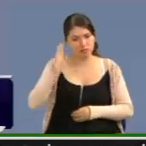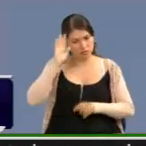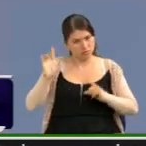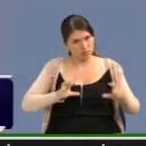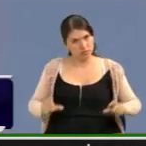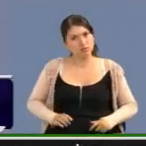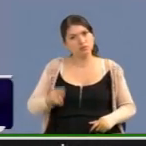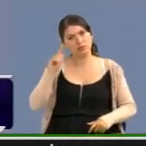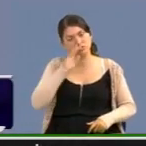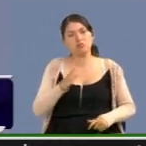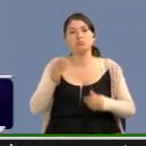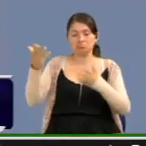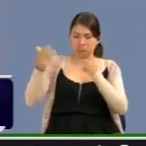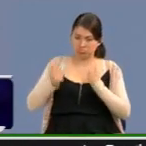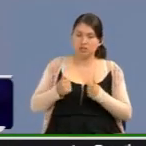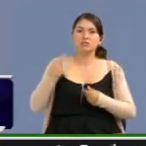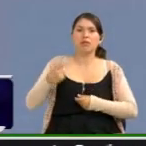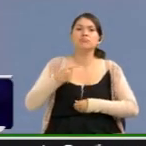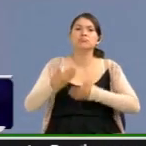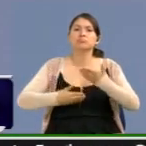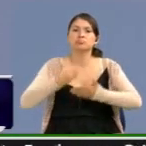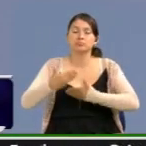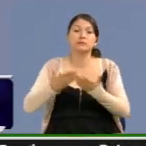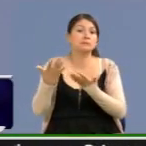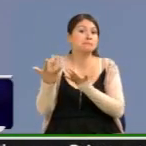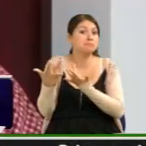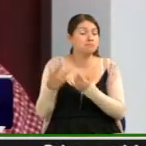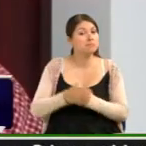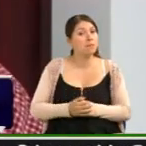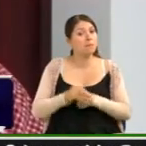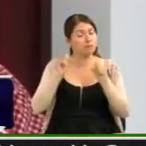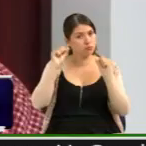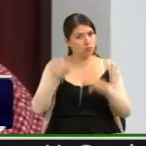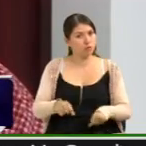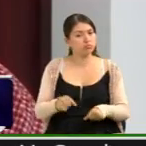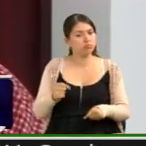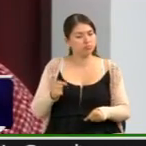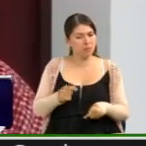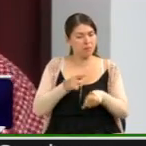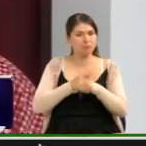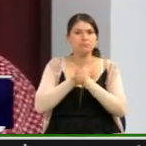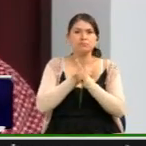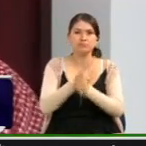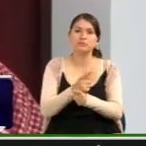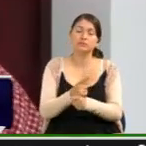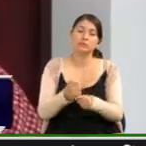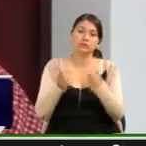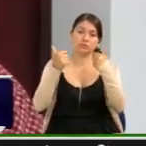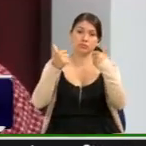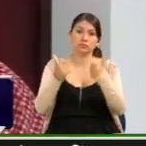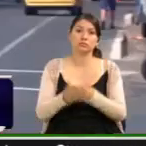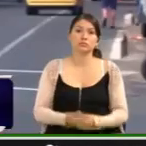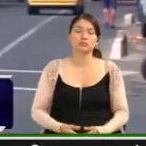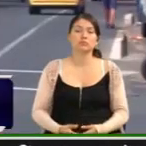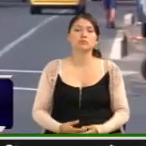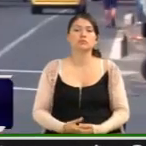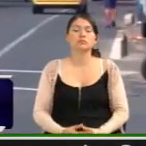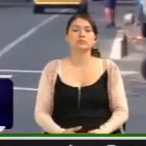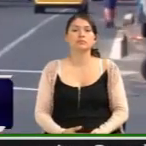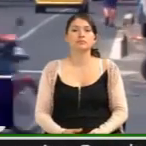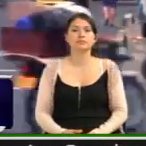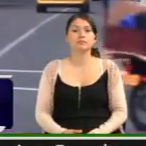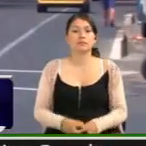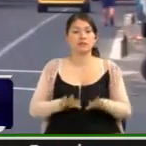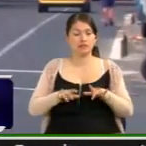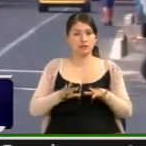Ejército Nacional ha tomado bien, que se viene ya tramitando y esperamos que pueda ser oportunamente y favorablemente despachada.